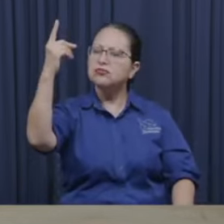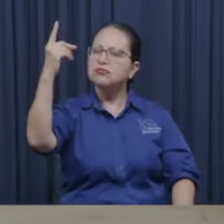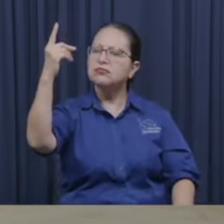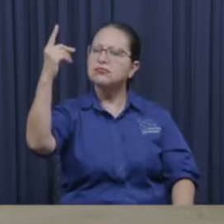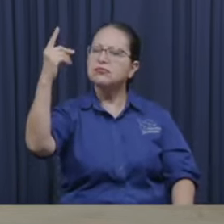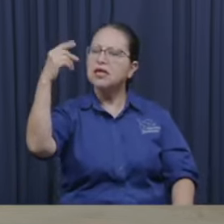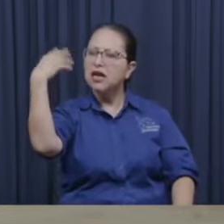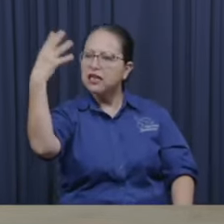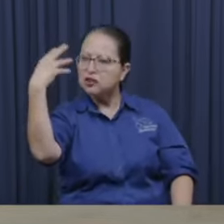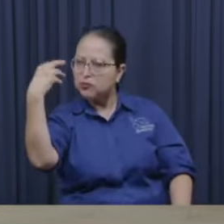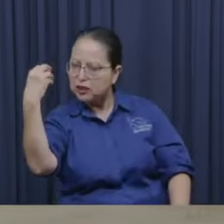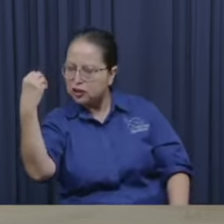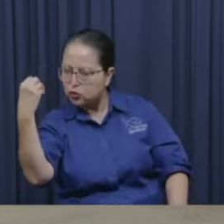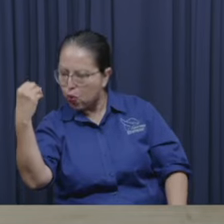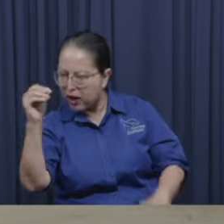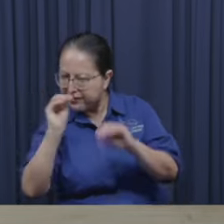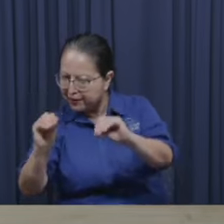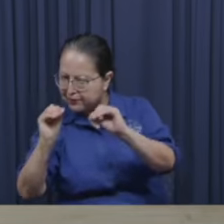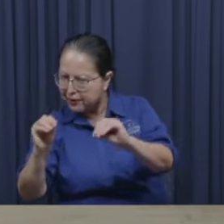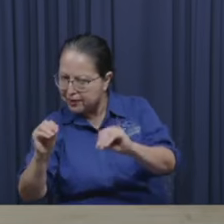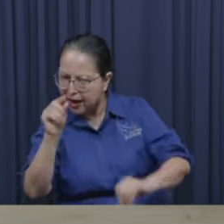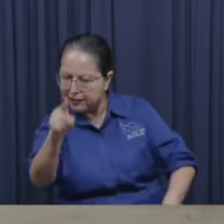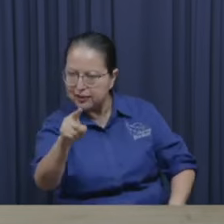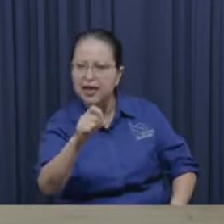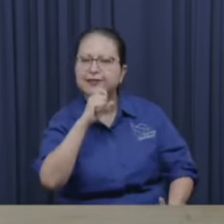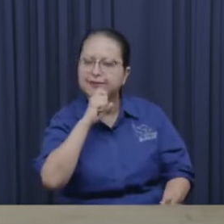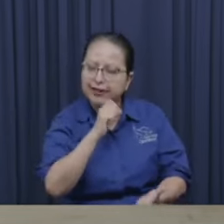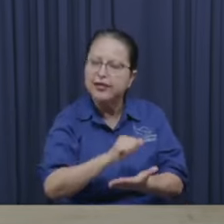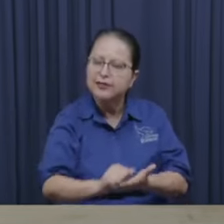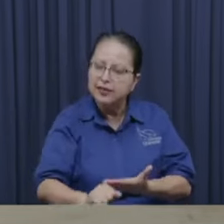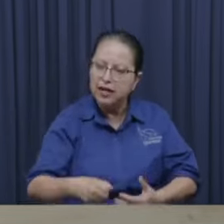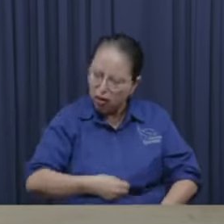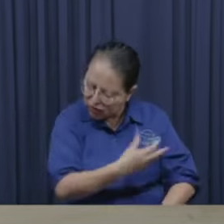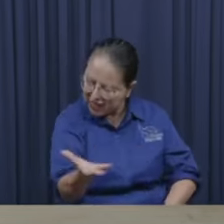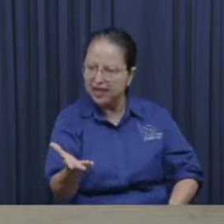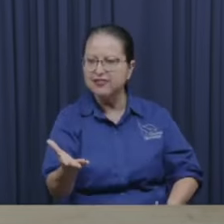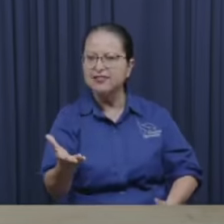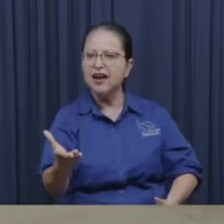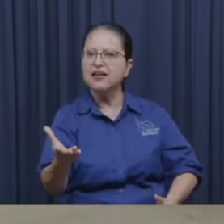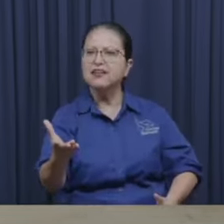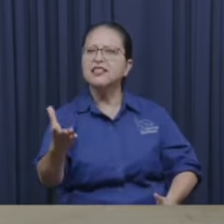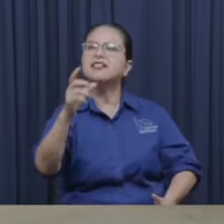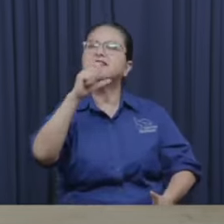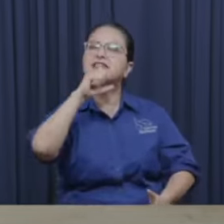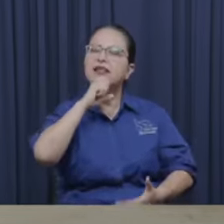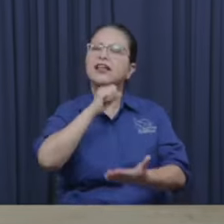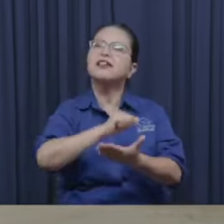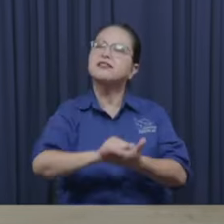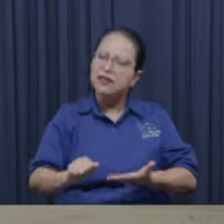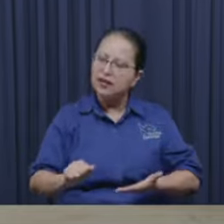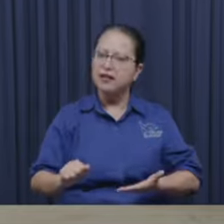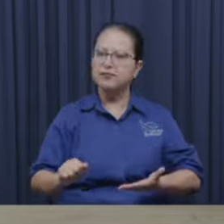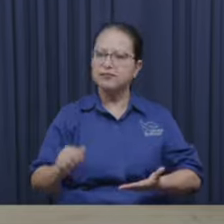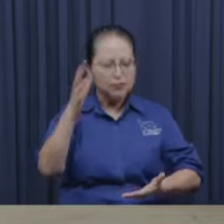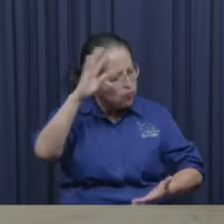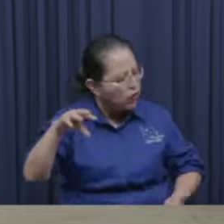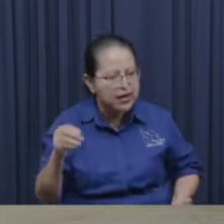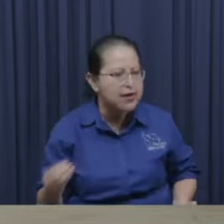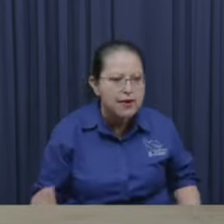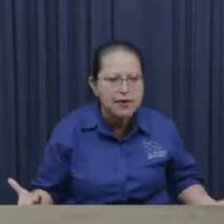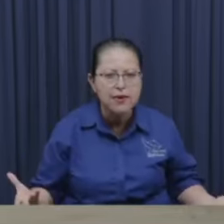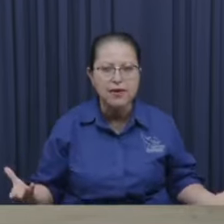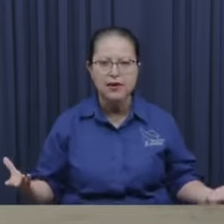espirituales tan importantes como en este caso esta ordenanza que es la santa cena Por qué por qué